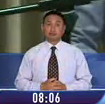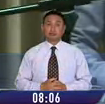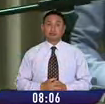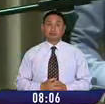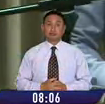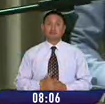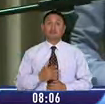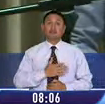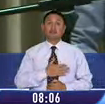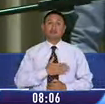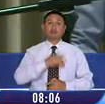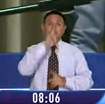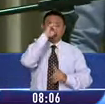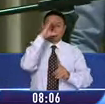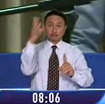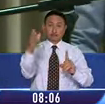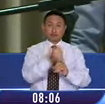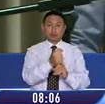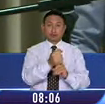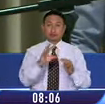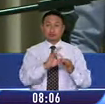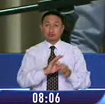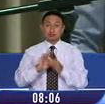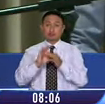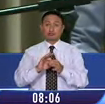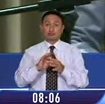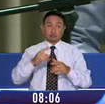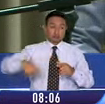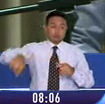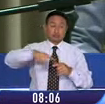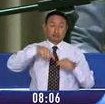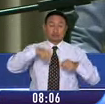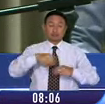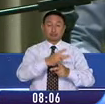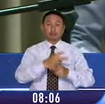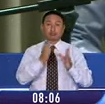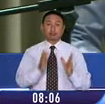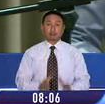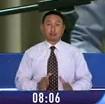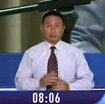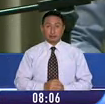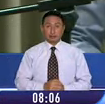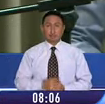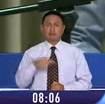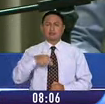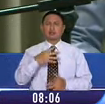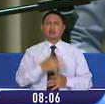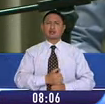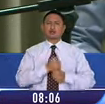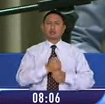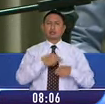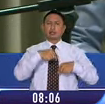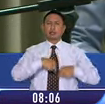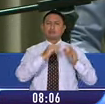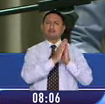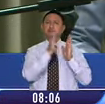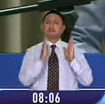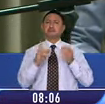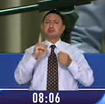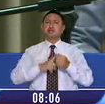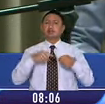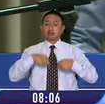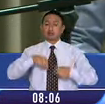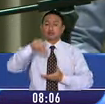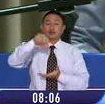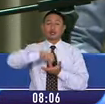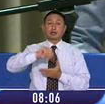mis principales metas, junto con mis compañeros y compañeras concejales, será recuperar la imagen de Quito como una